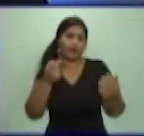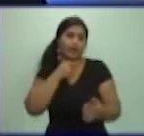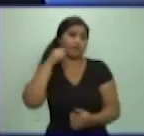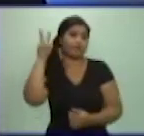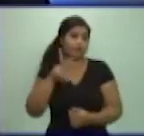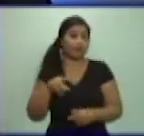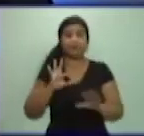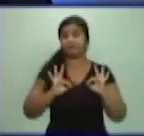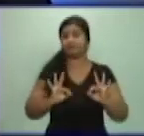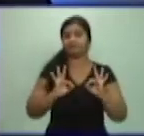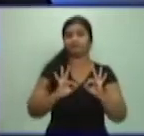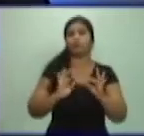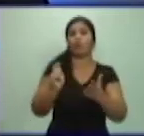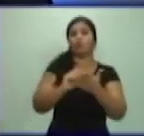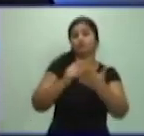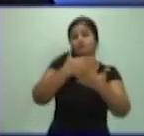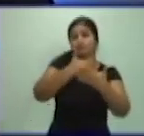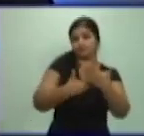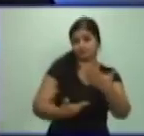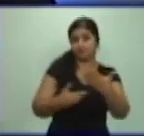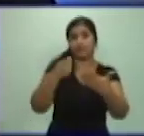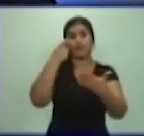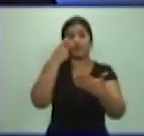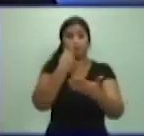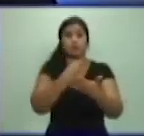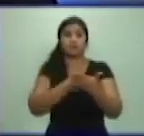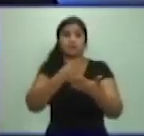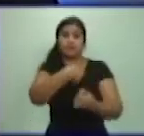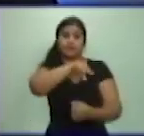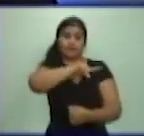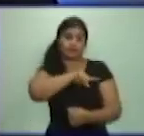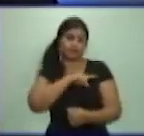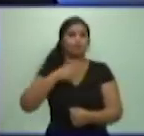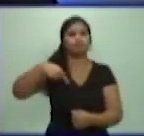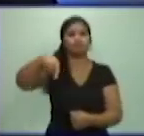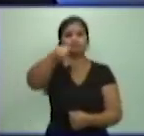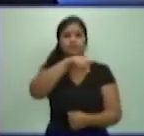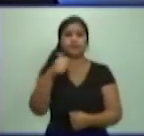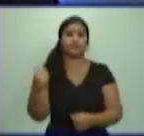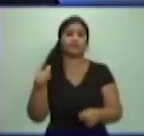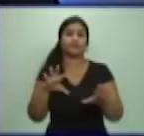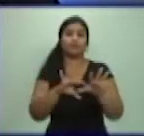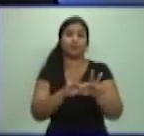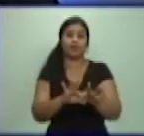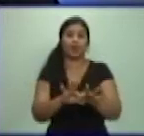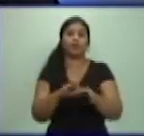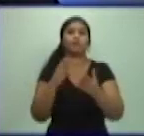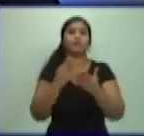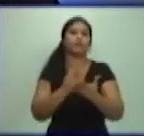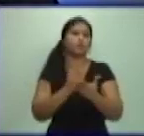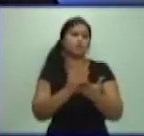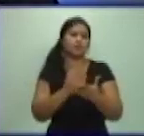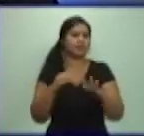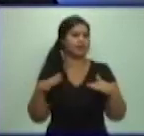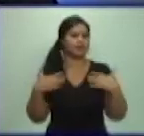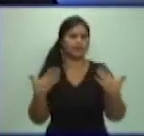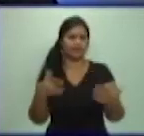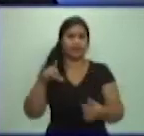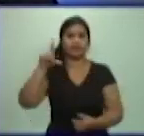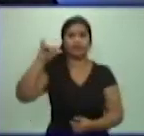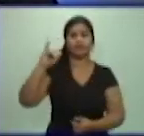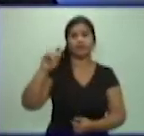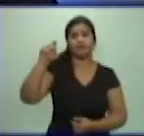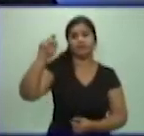Que bueno, ya los vimos en la clase anterior. Usted en 10º grado estudia literatura desde la comunidad primitiva hasta